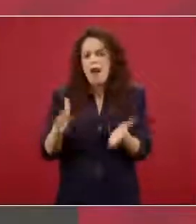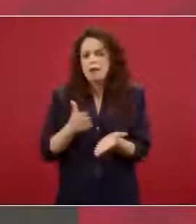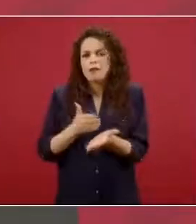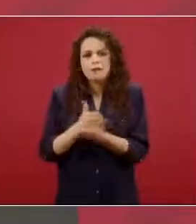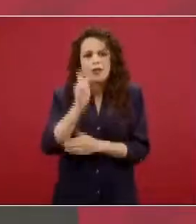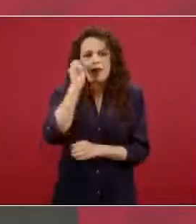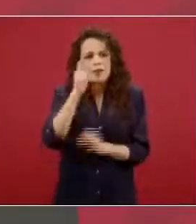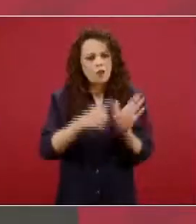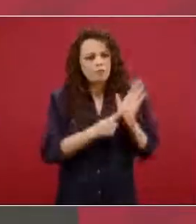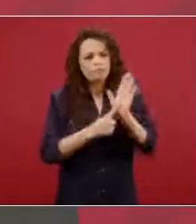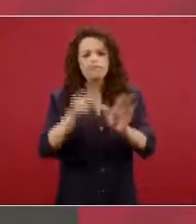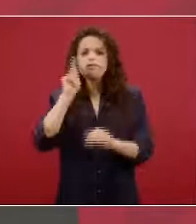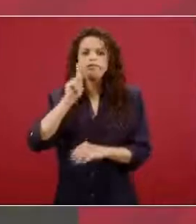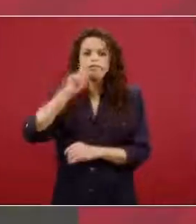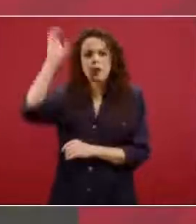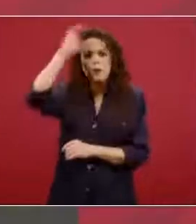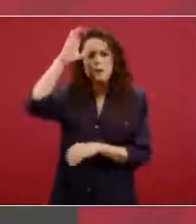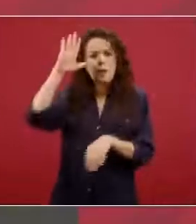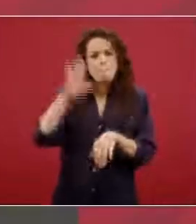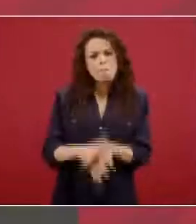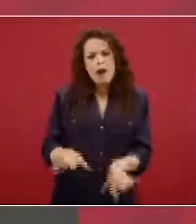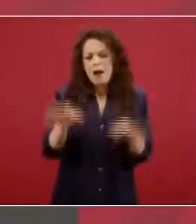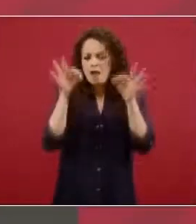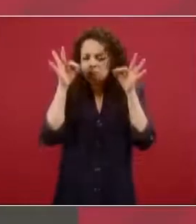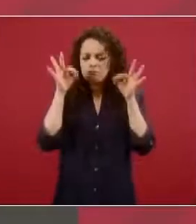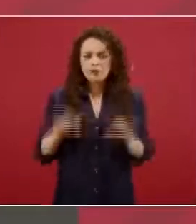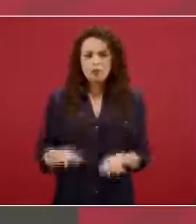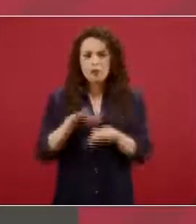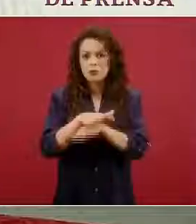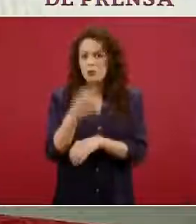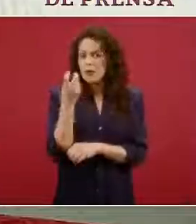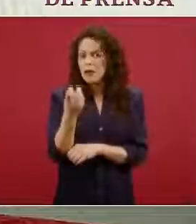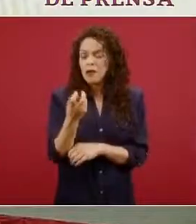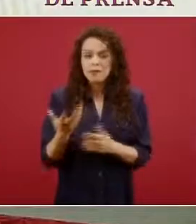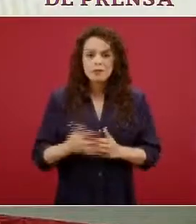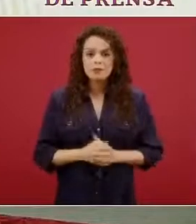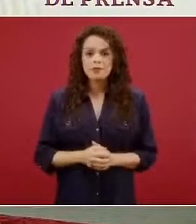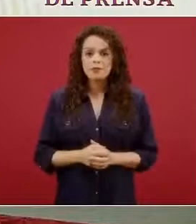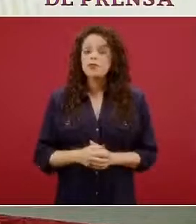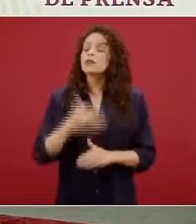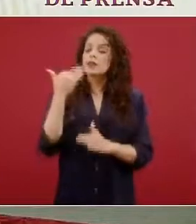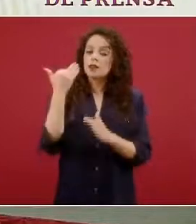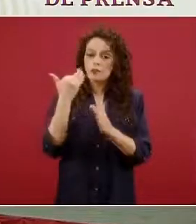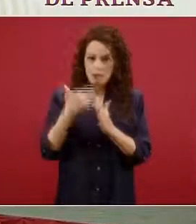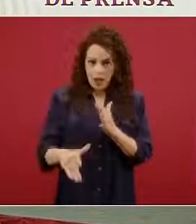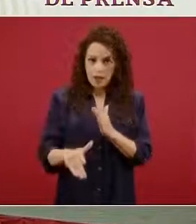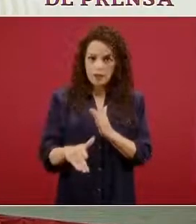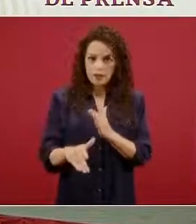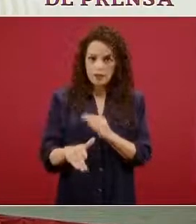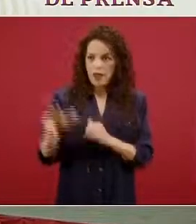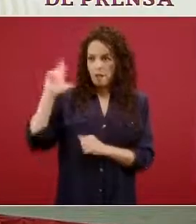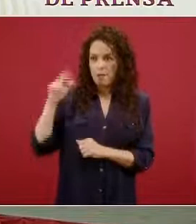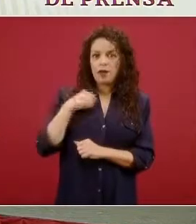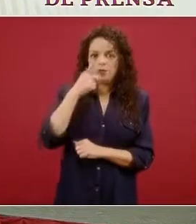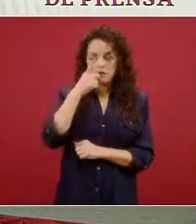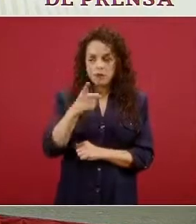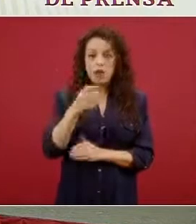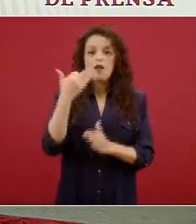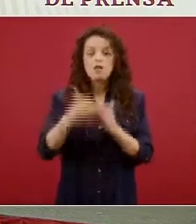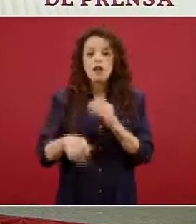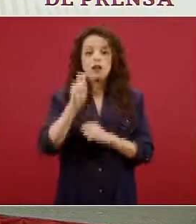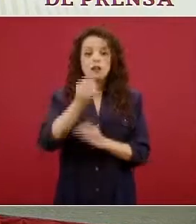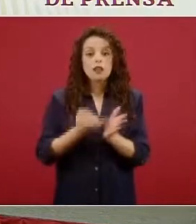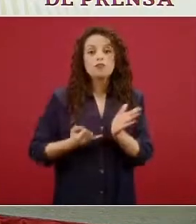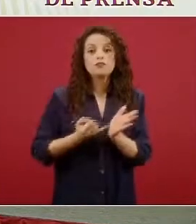evidencia científica más elaborada al respecto. Todavía, decíamos el martes, no ha decidido el grupo asesor